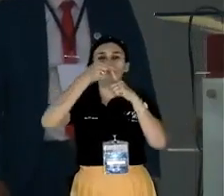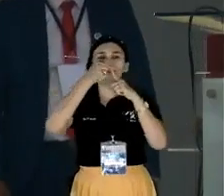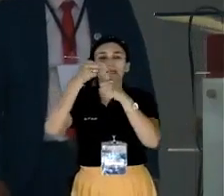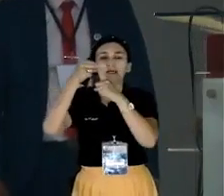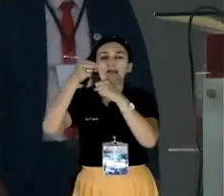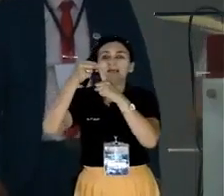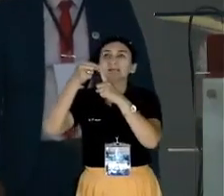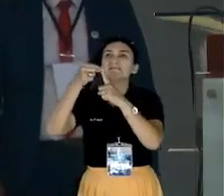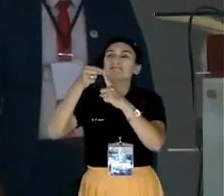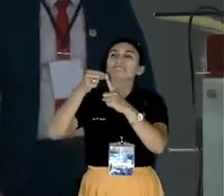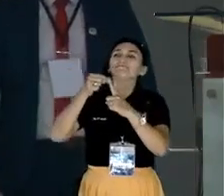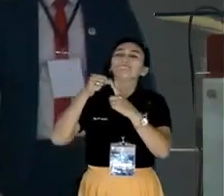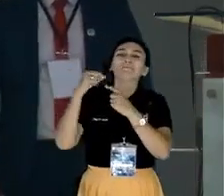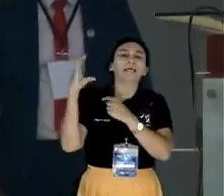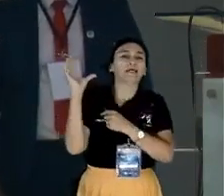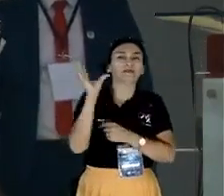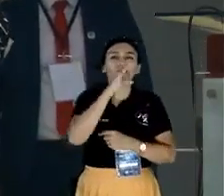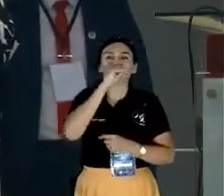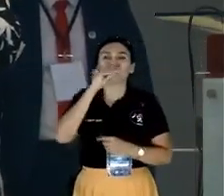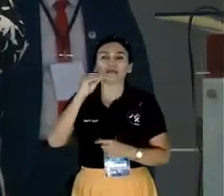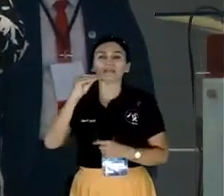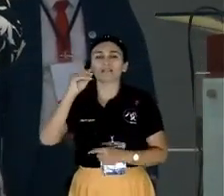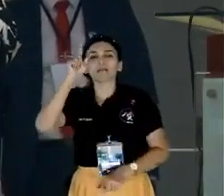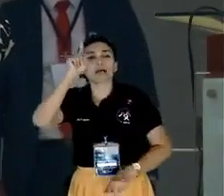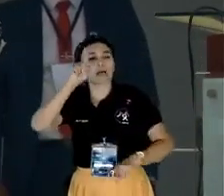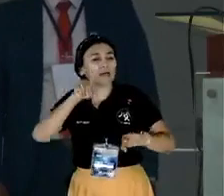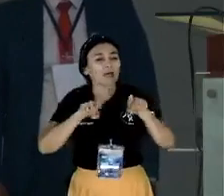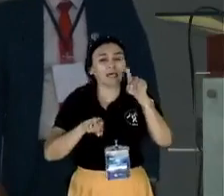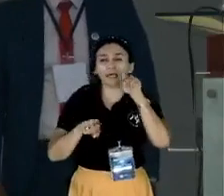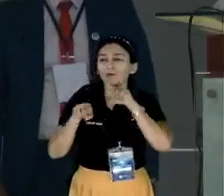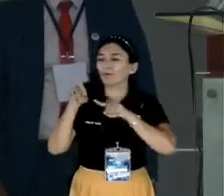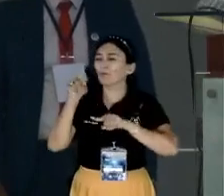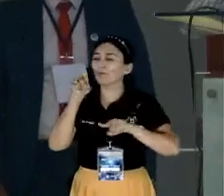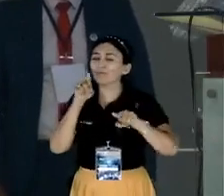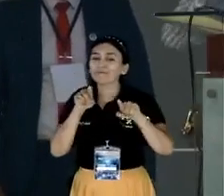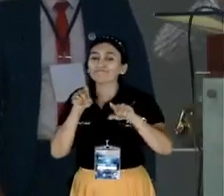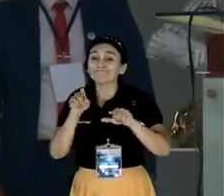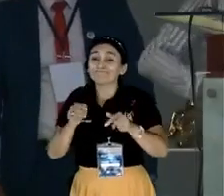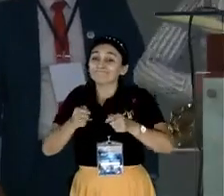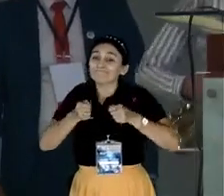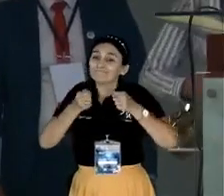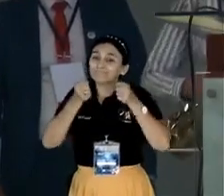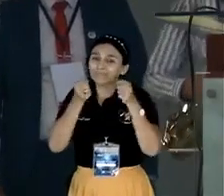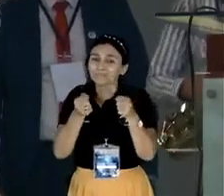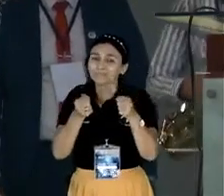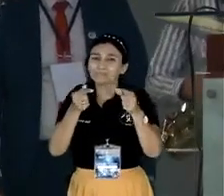hermano, a pagar a cada uno según sea nuestro trabajo.